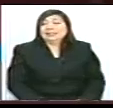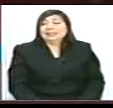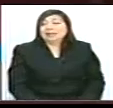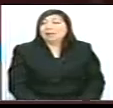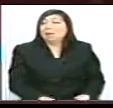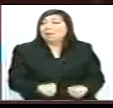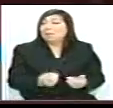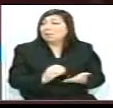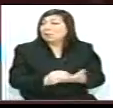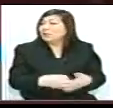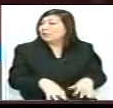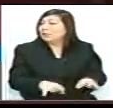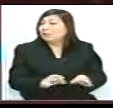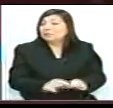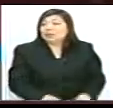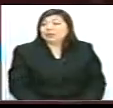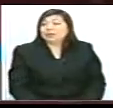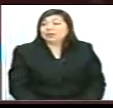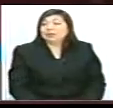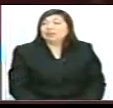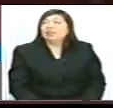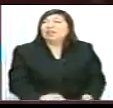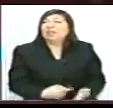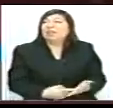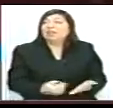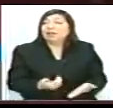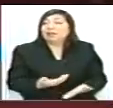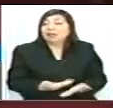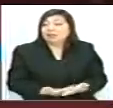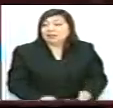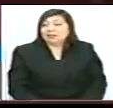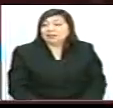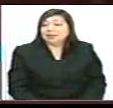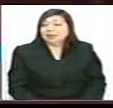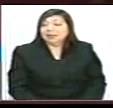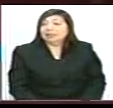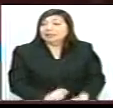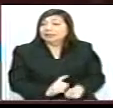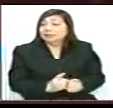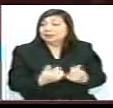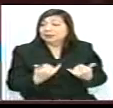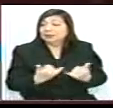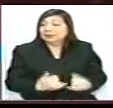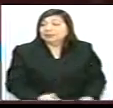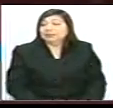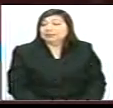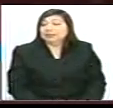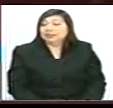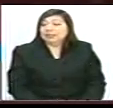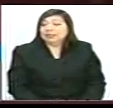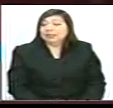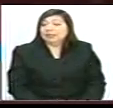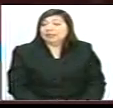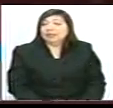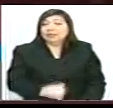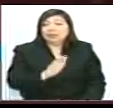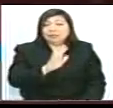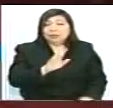los recursos fundamentales. ¿Y de qué manera se pretende corregir esto? Son